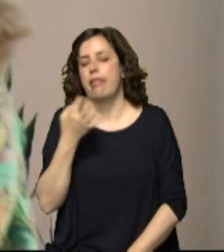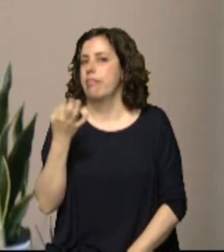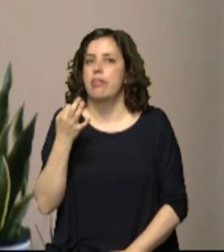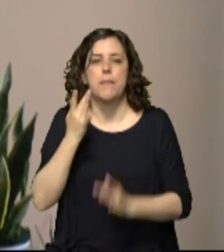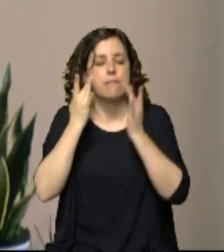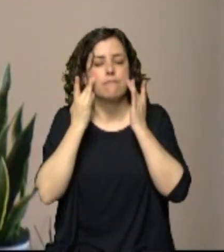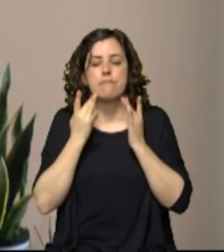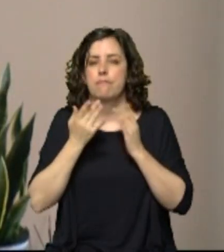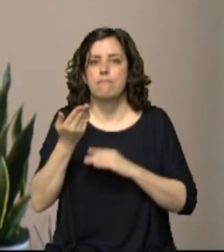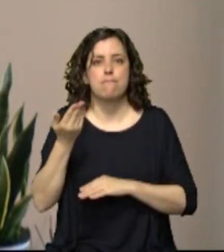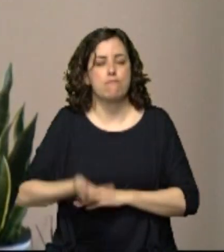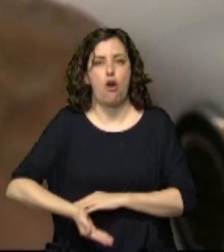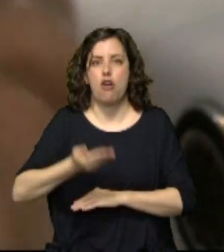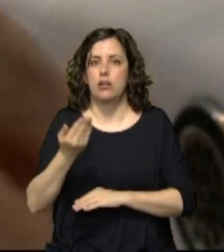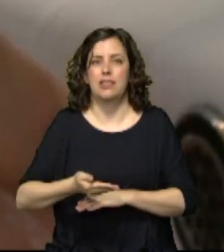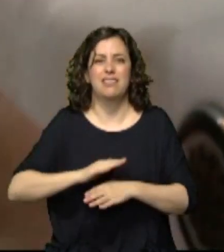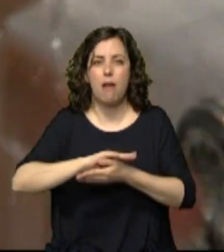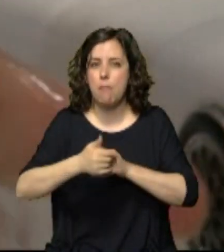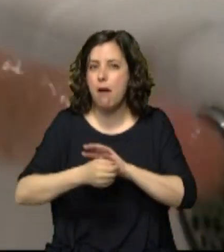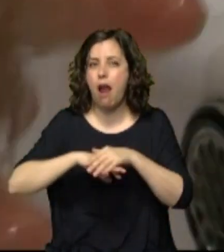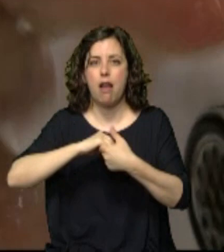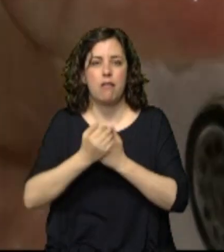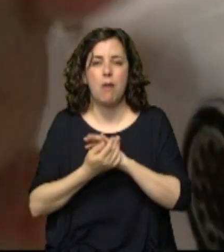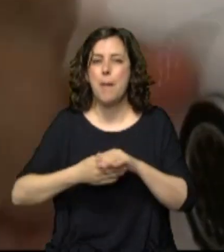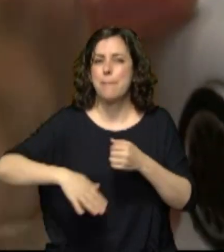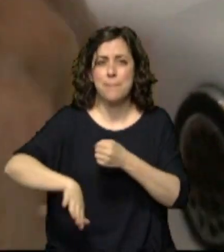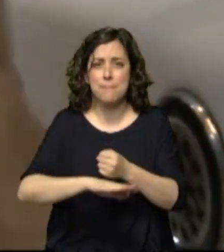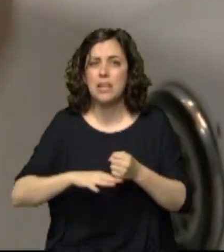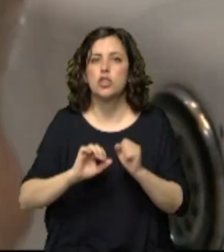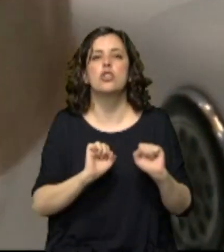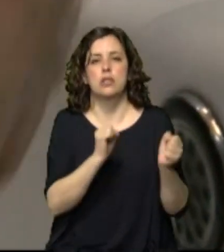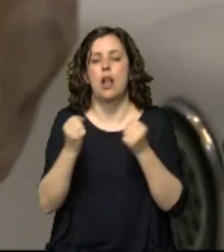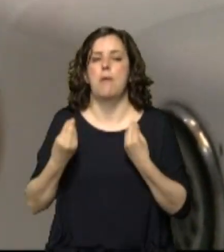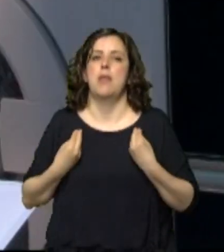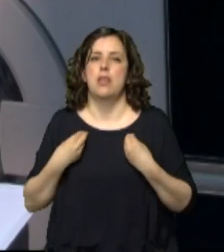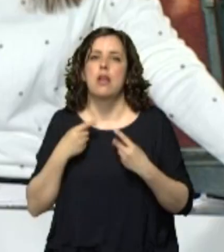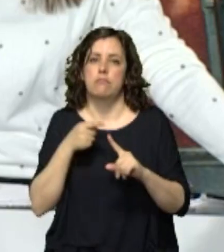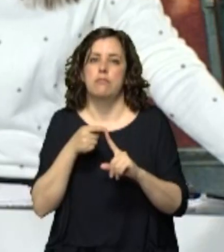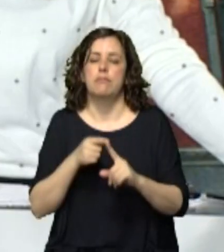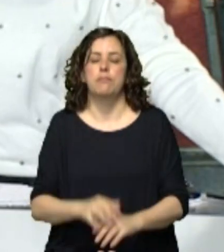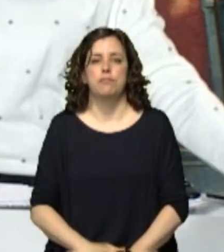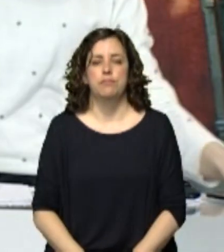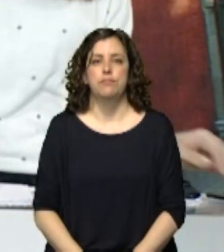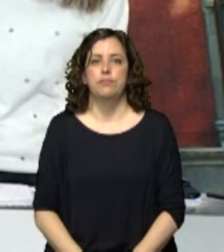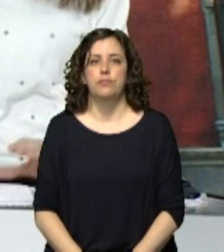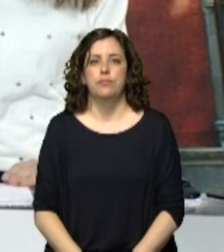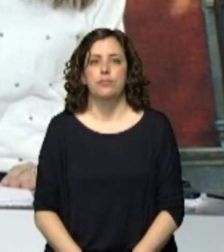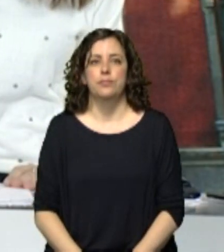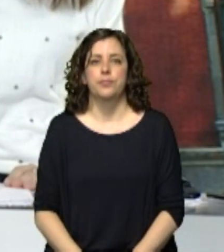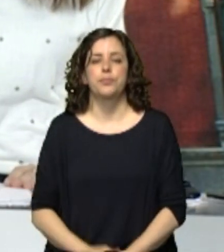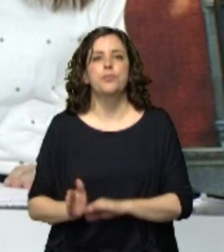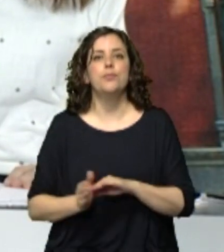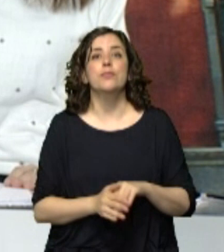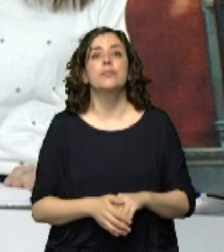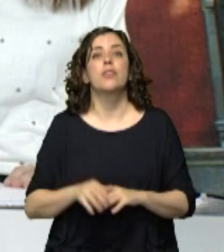Lavarse las manos, dice, es una de las medidas más básicas de salud que está salvando vidas. Bueno, hay más asuntos porque el Parlamento